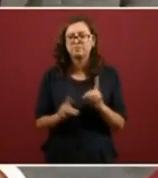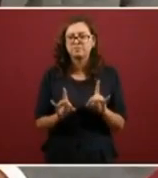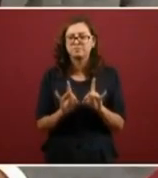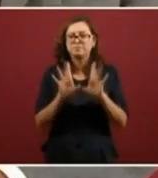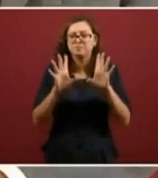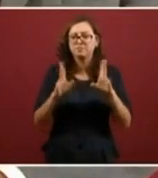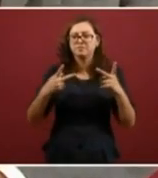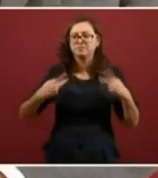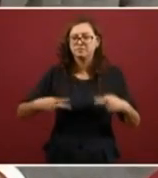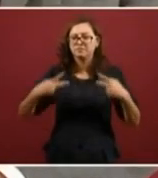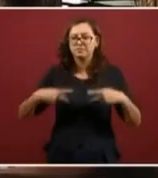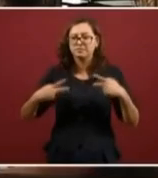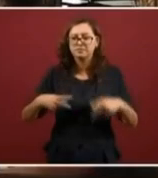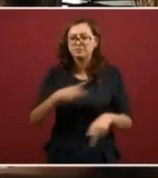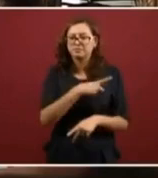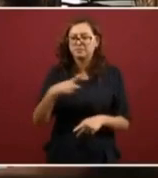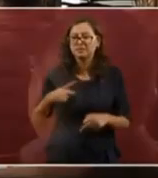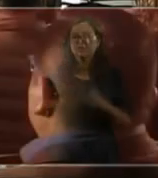consulta,